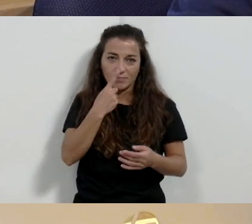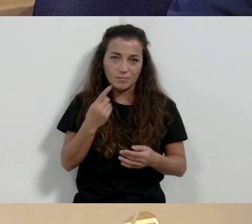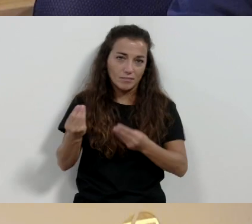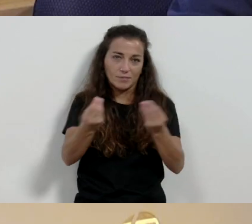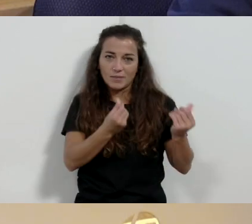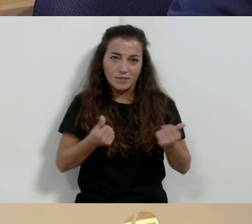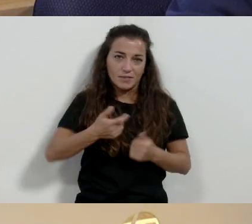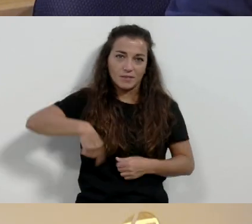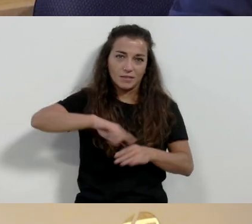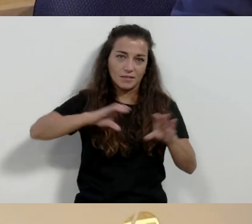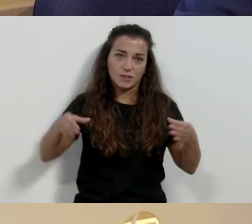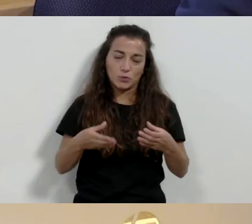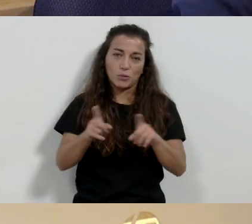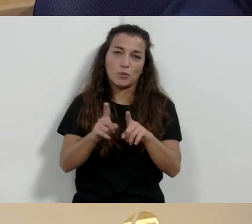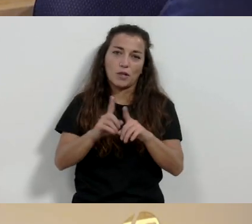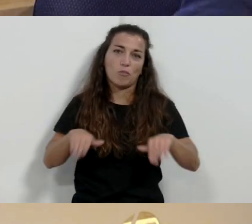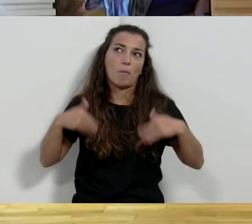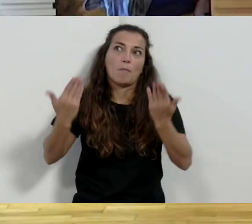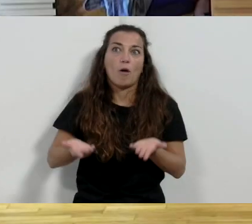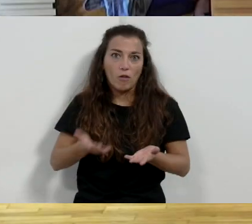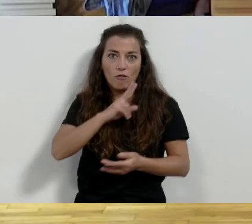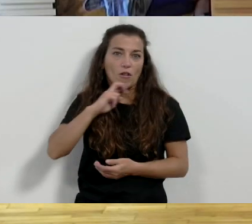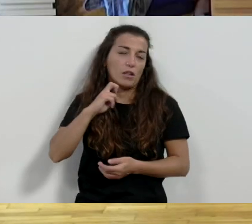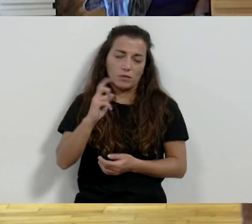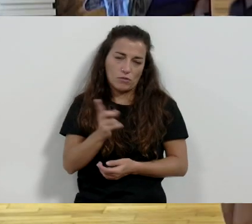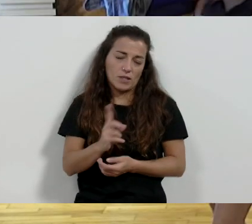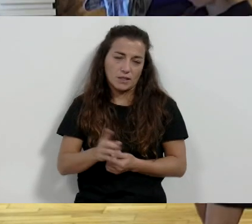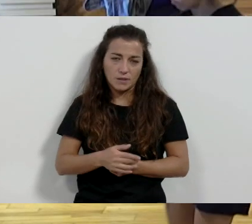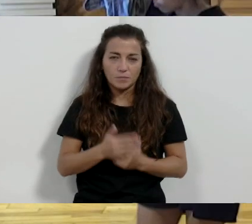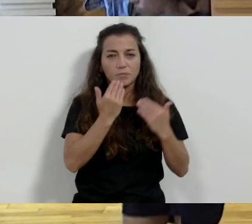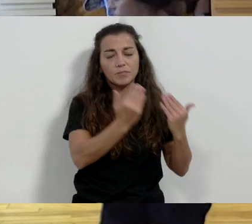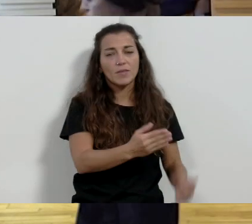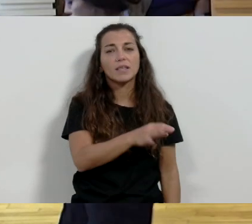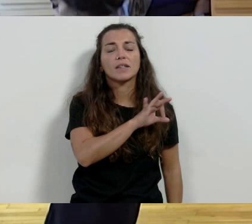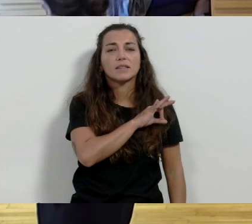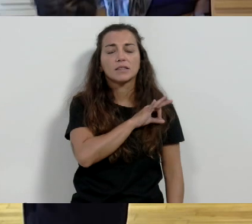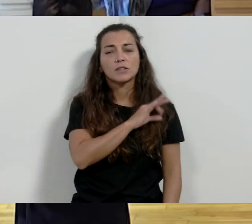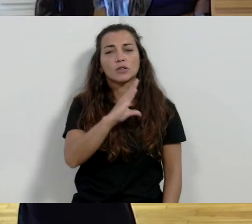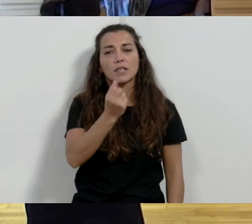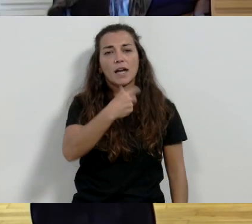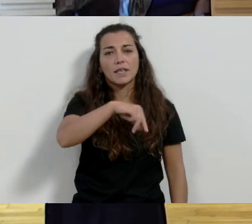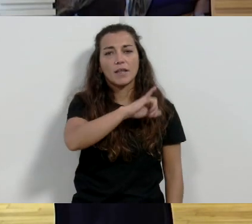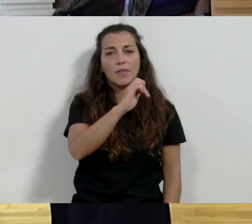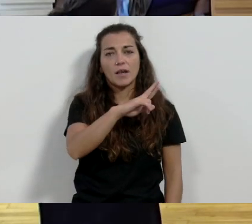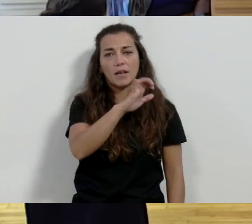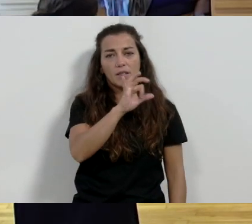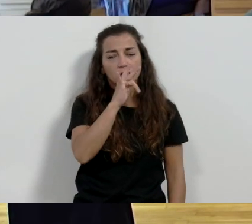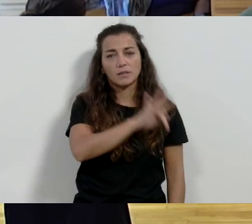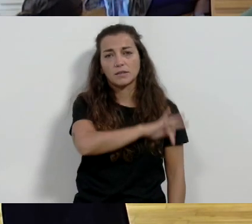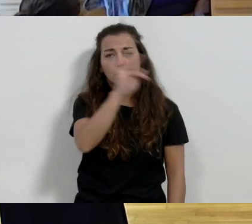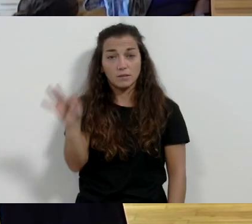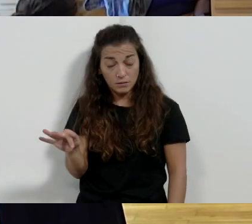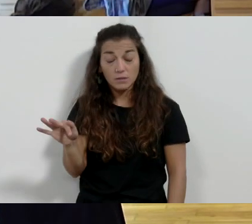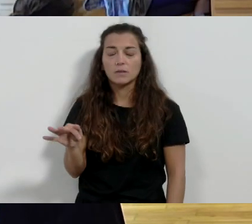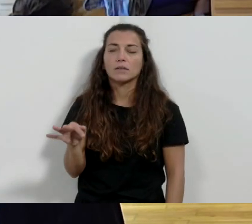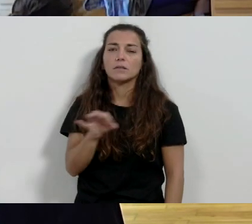este equipo de la oposición. Muchas gracias. Gracias, señor Cañizares. Pues desea tomar la palabra. Pues tiene la